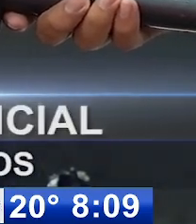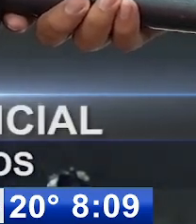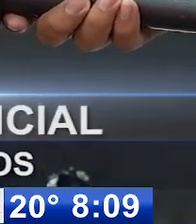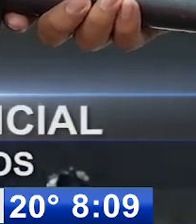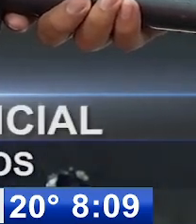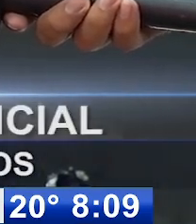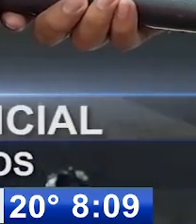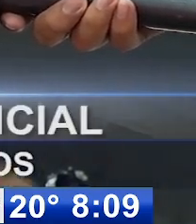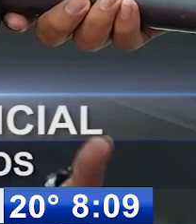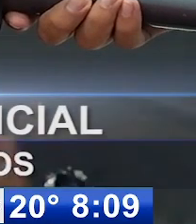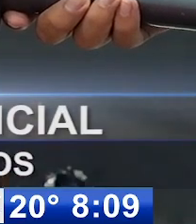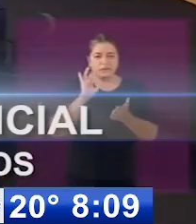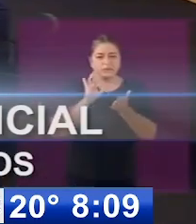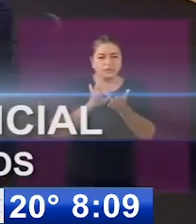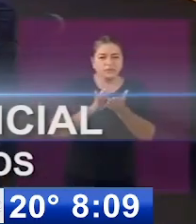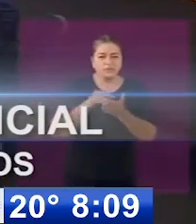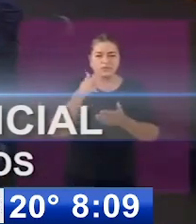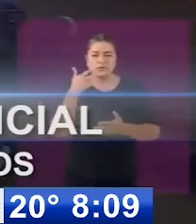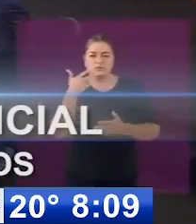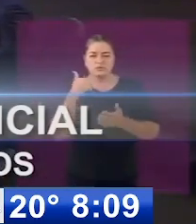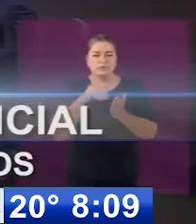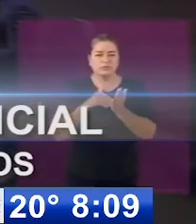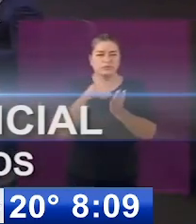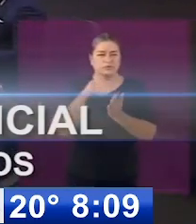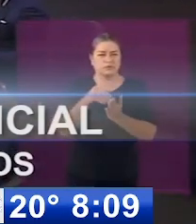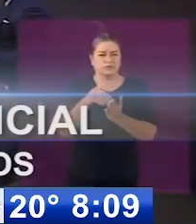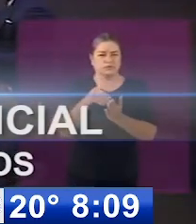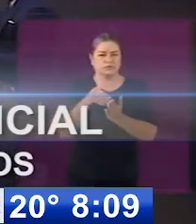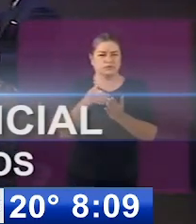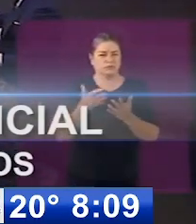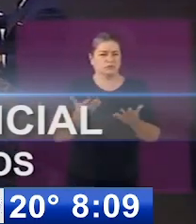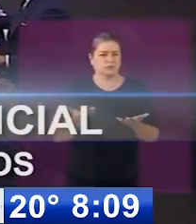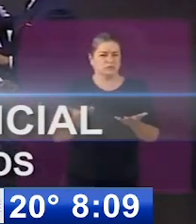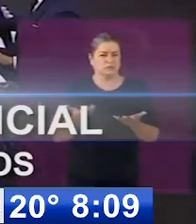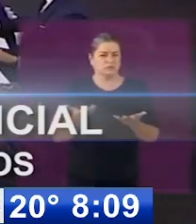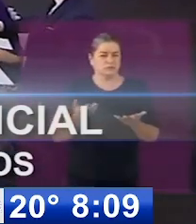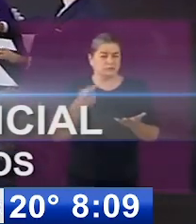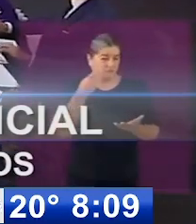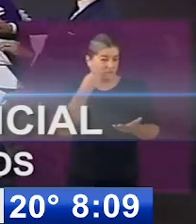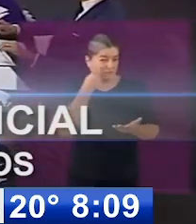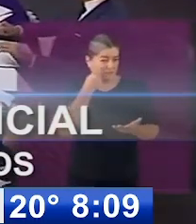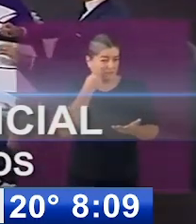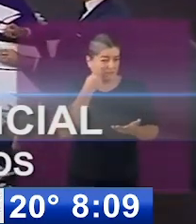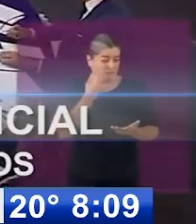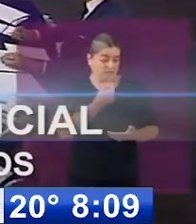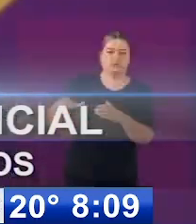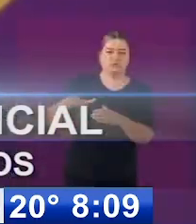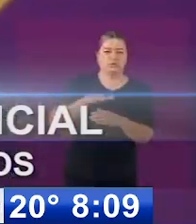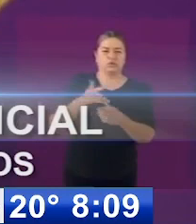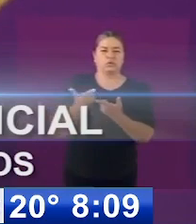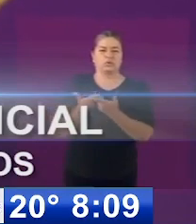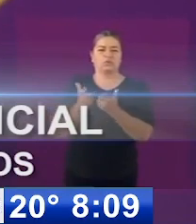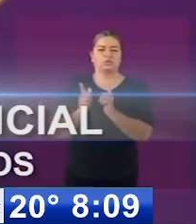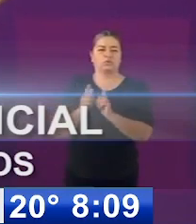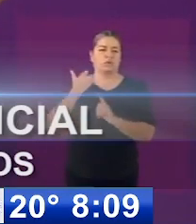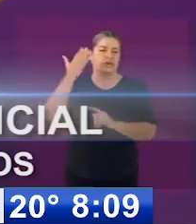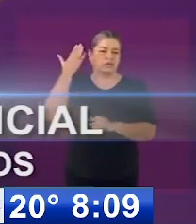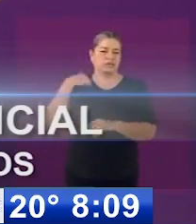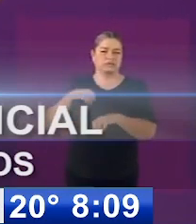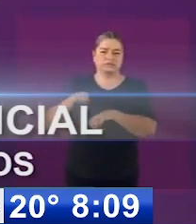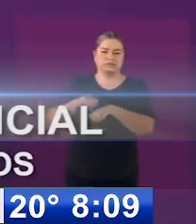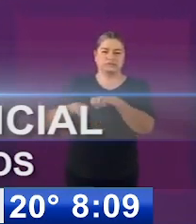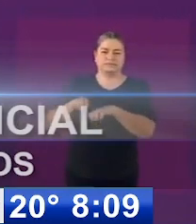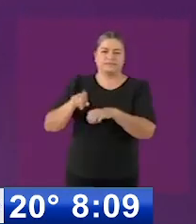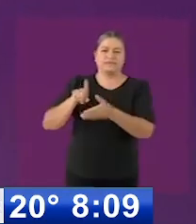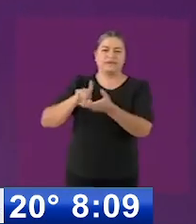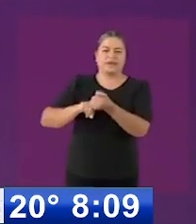tribunal de Justicia administrativa Claudia chb destacó con su propuesta de crear la agencia nacional anticorrupción también refirió la importancia de la